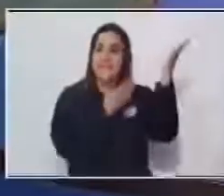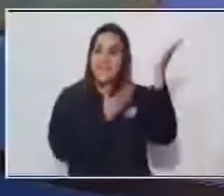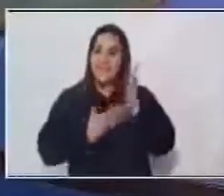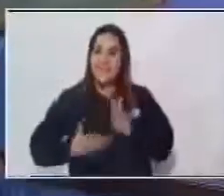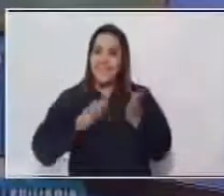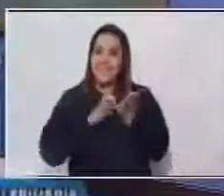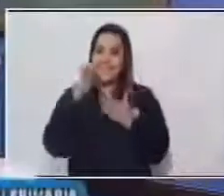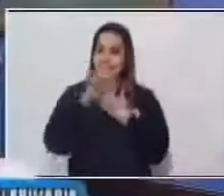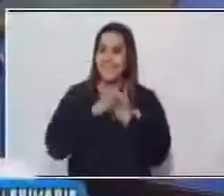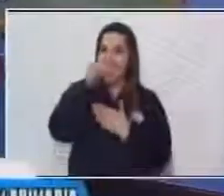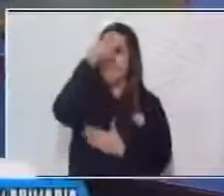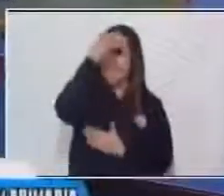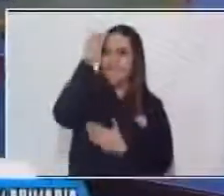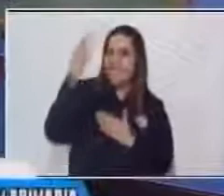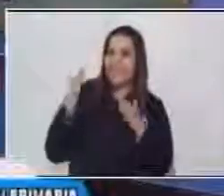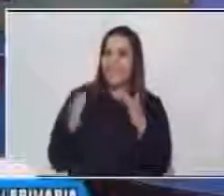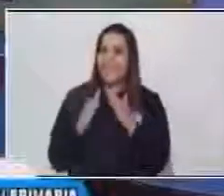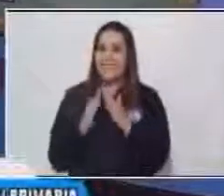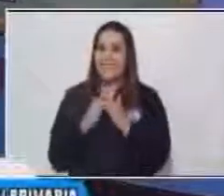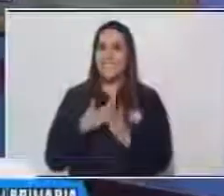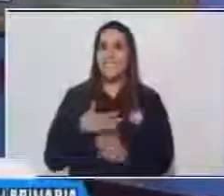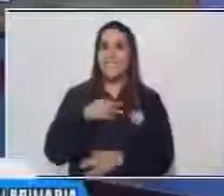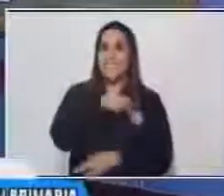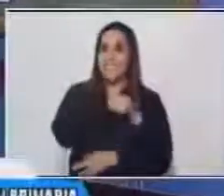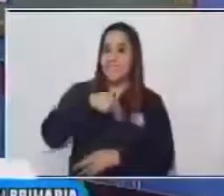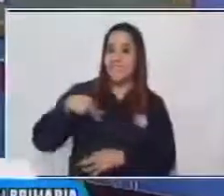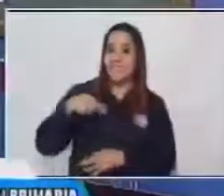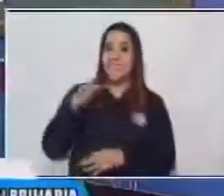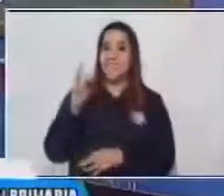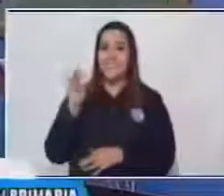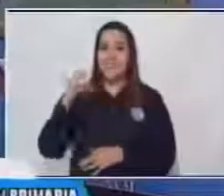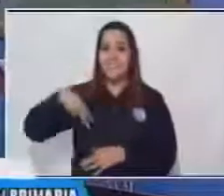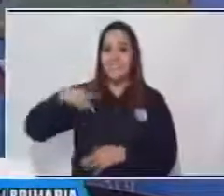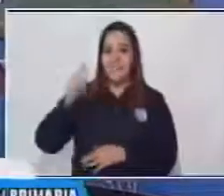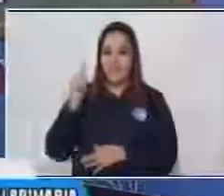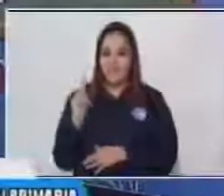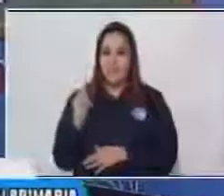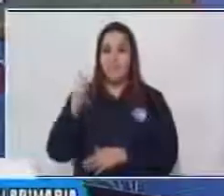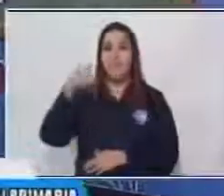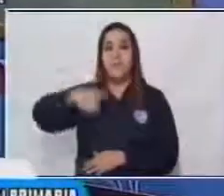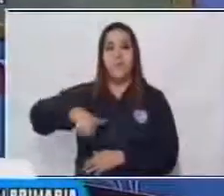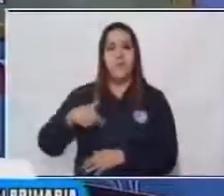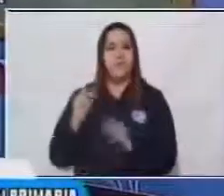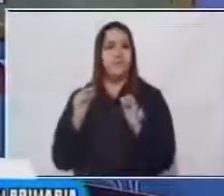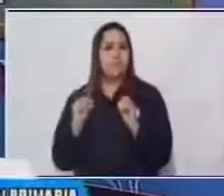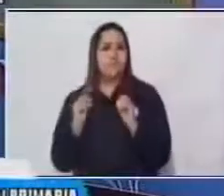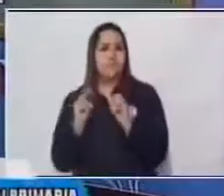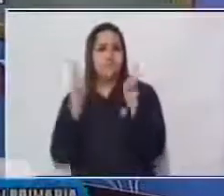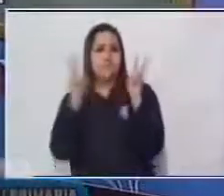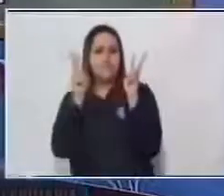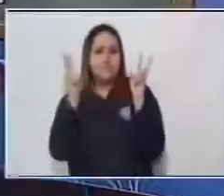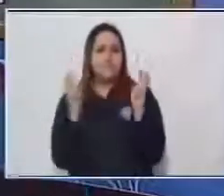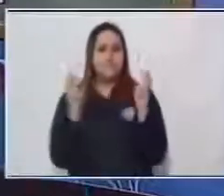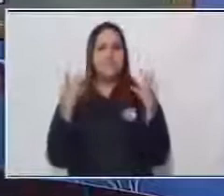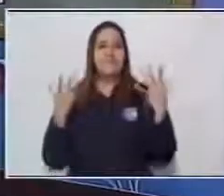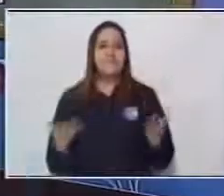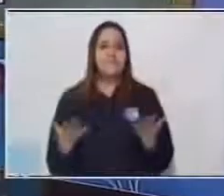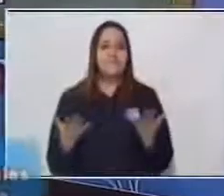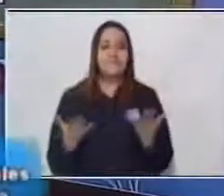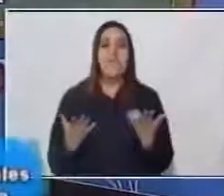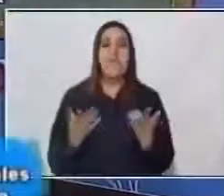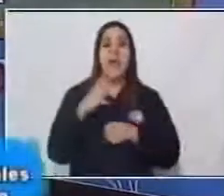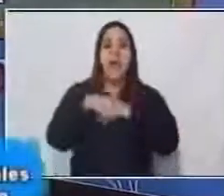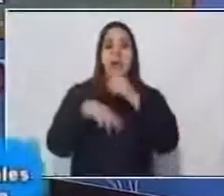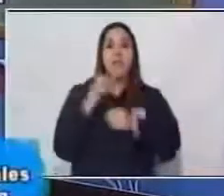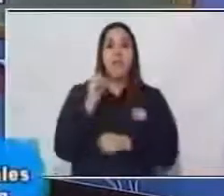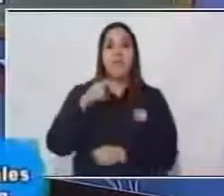Bienvenido a este espacio educativo, Aprendo en Casa. Soy Wendy Analista y en esta oportunidad desarrollaré el tema de fonema